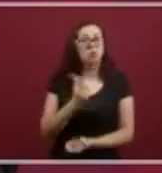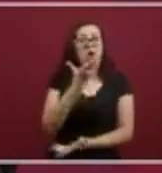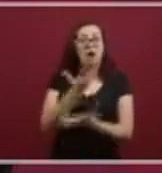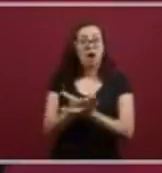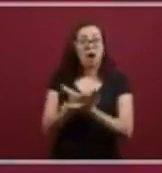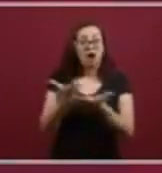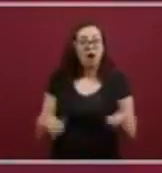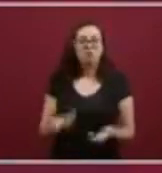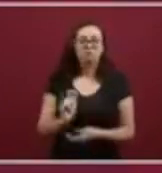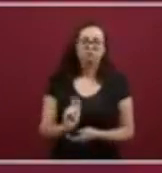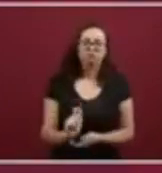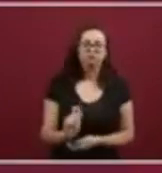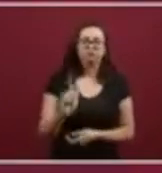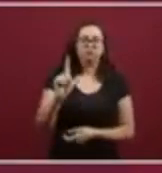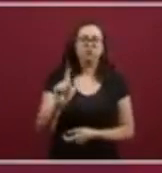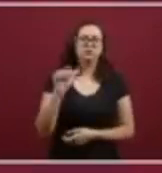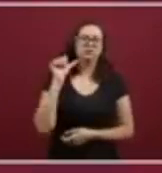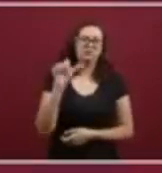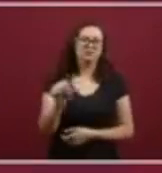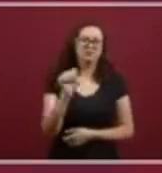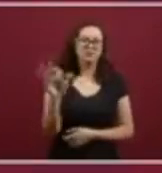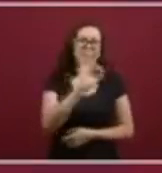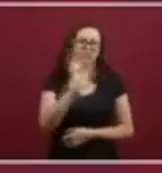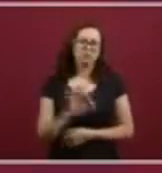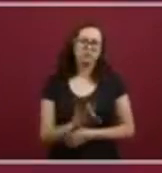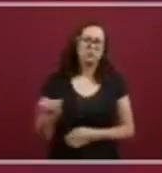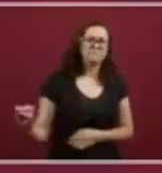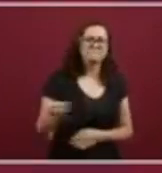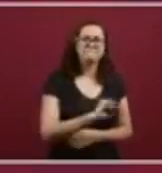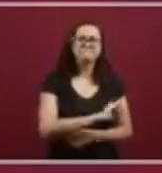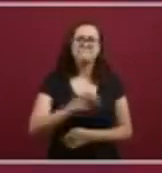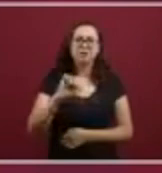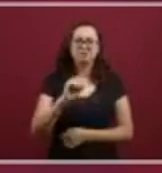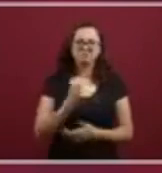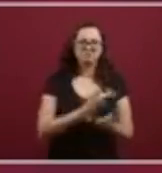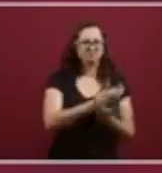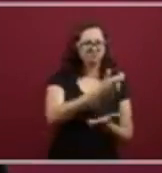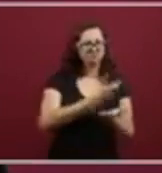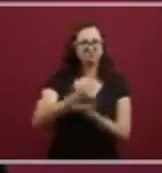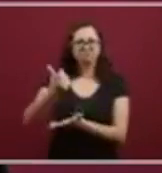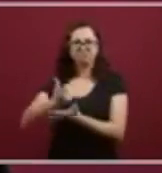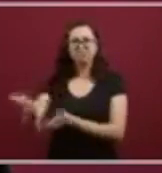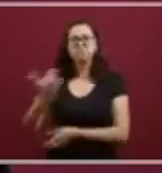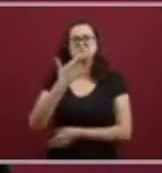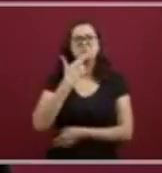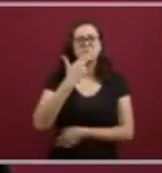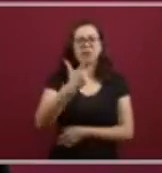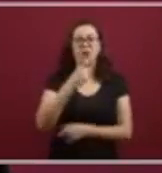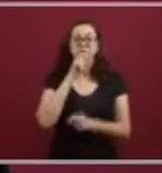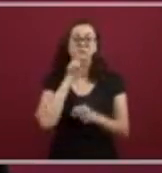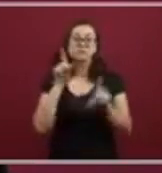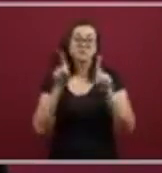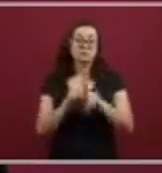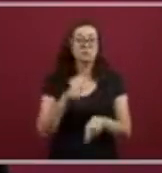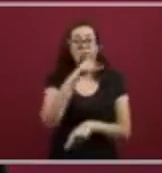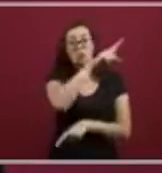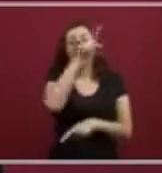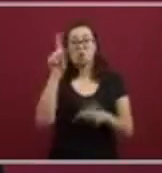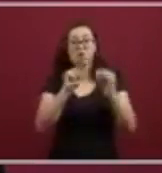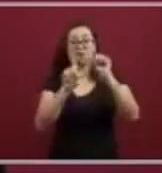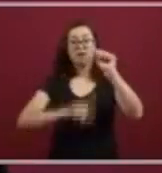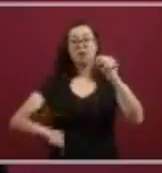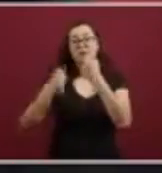Aumentó en 16% y en la frontera al